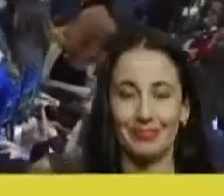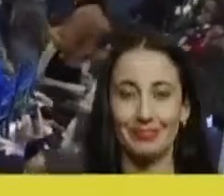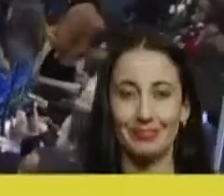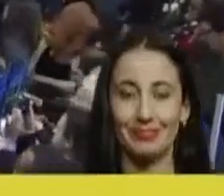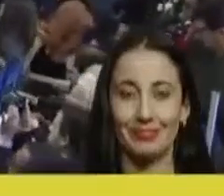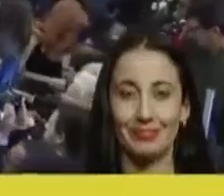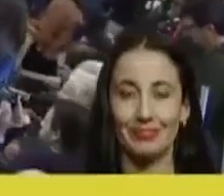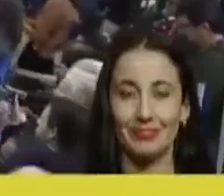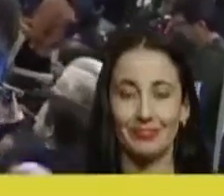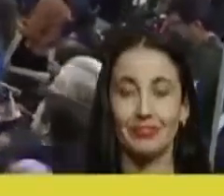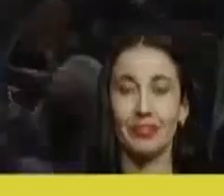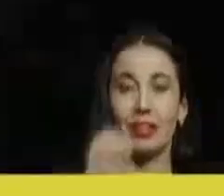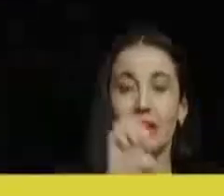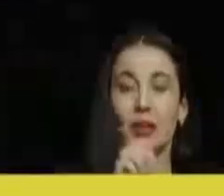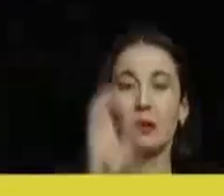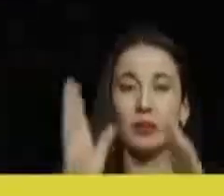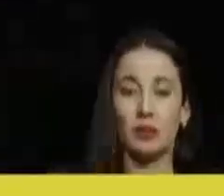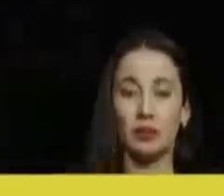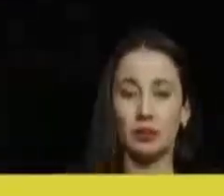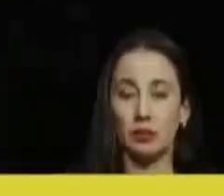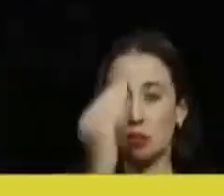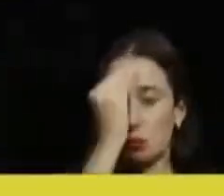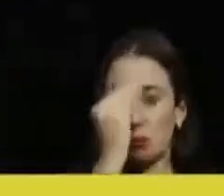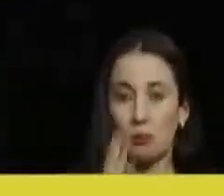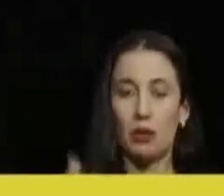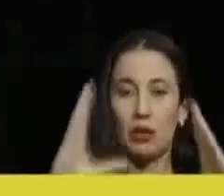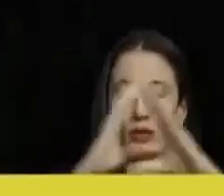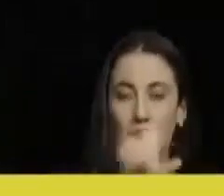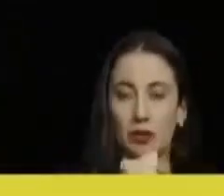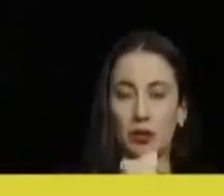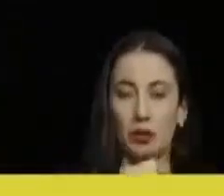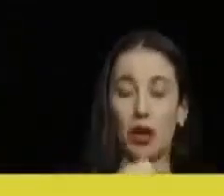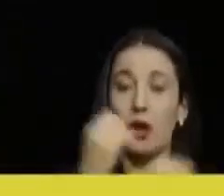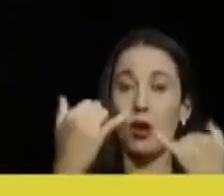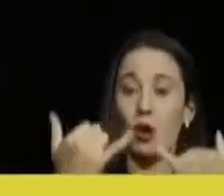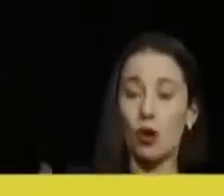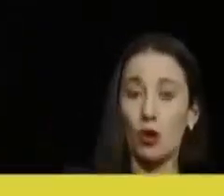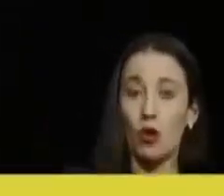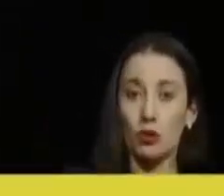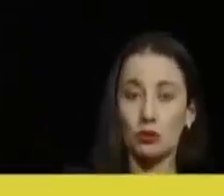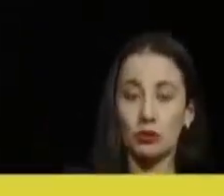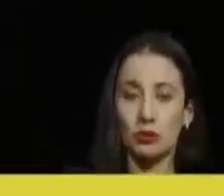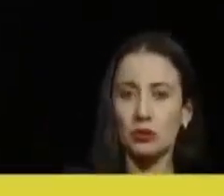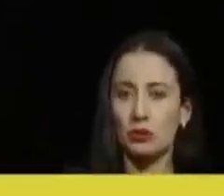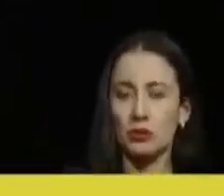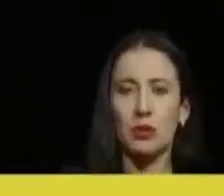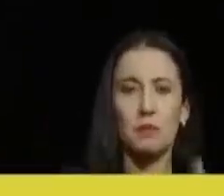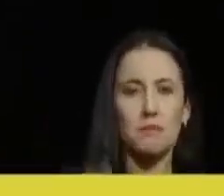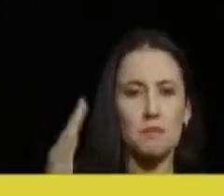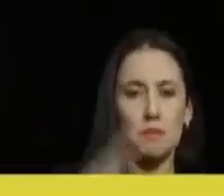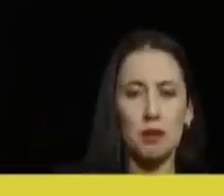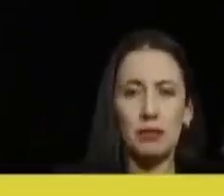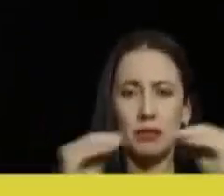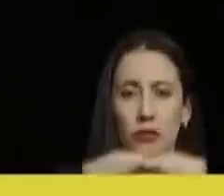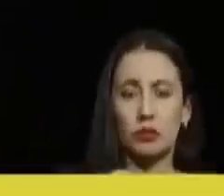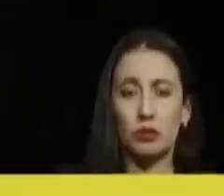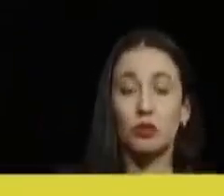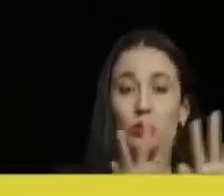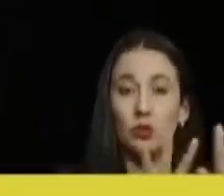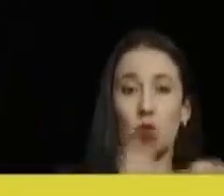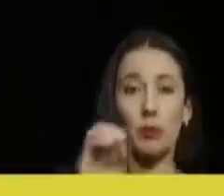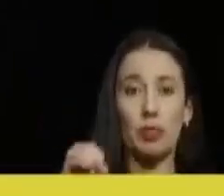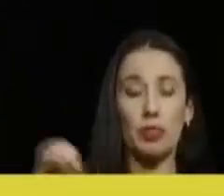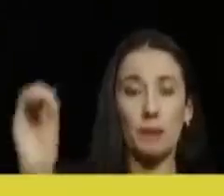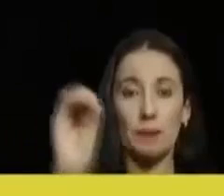Ecuatorianas y ecuatorianos, buenas noches. A esta hora, con más del 90% de las